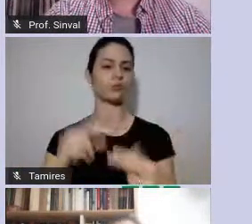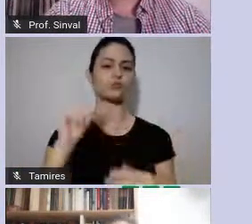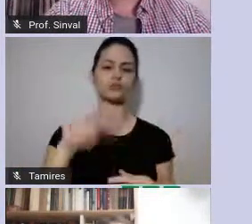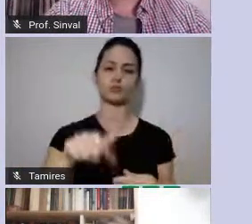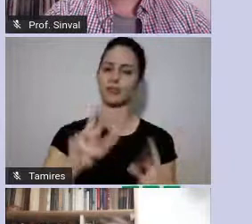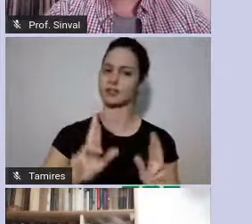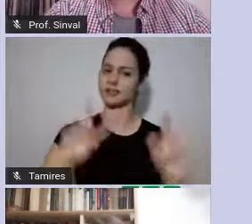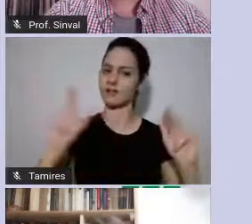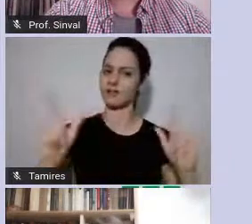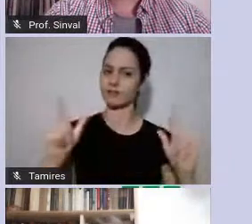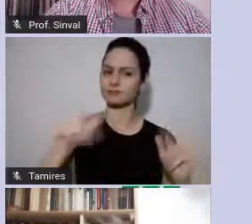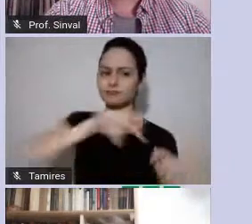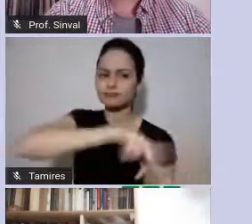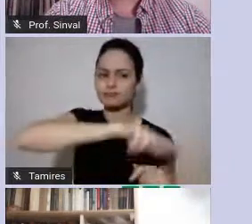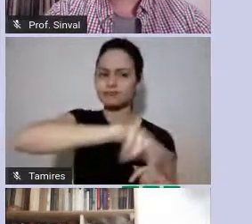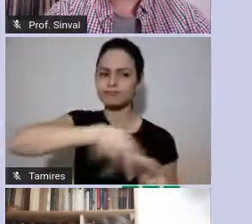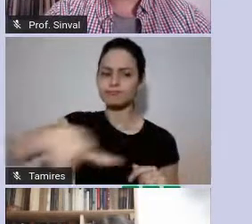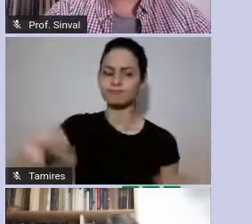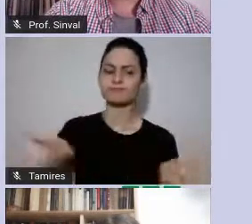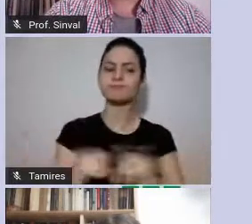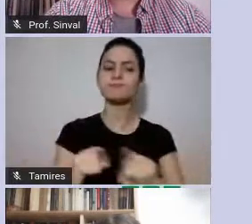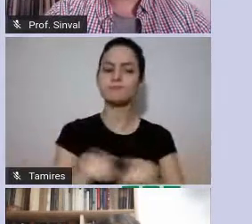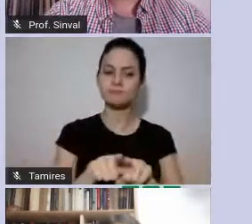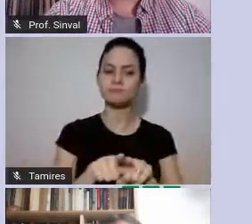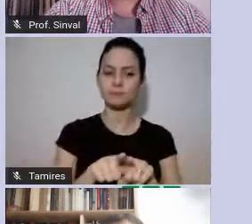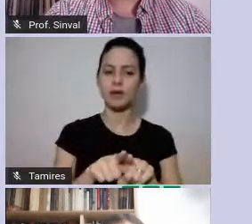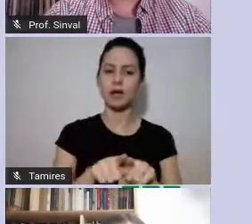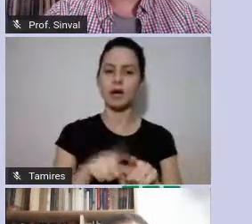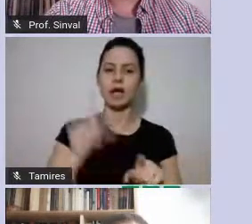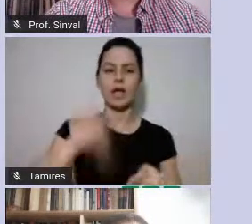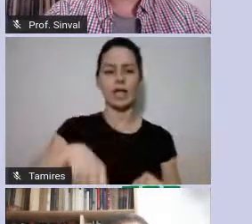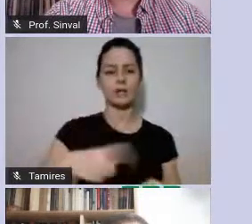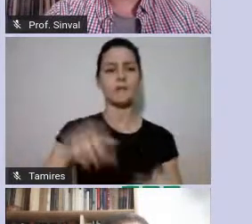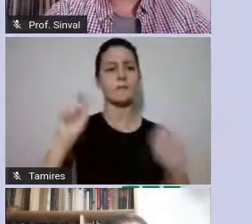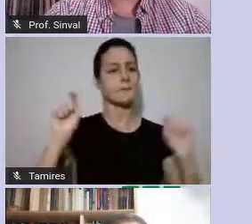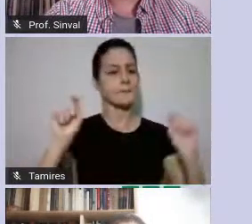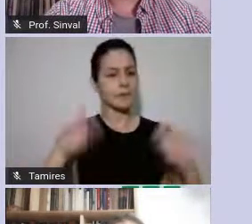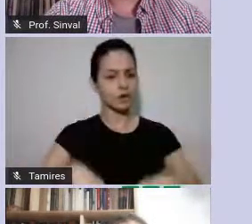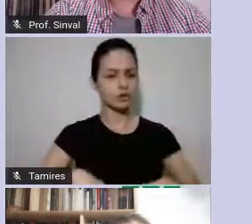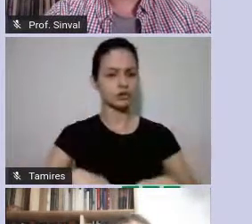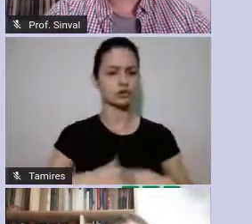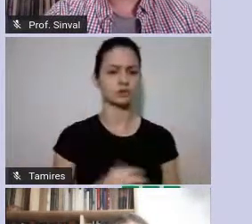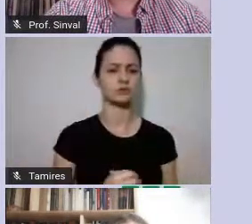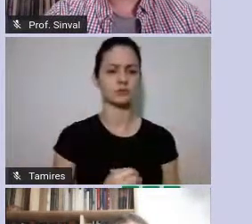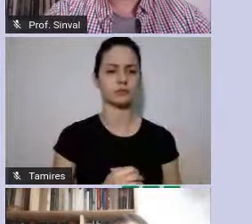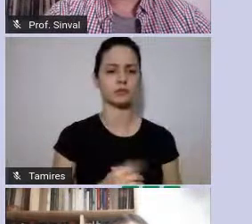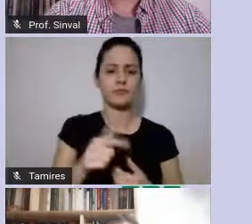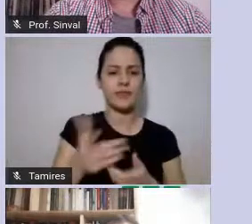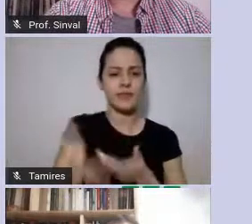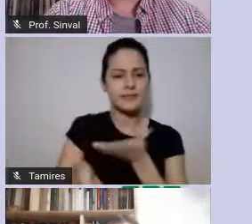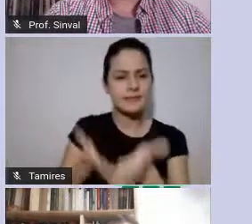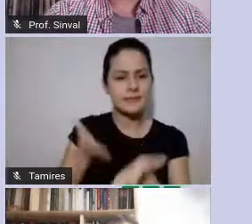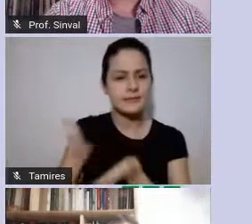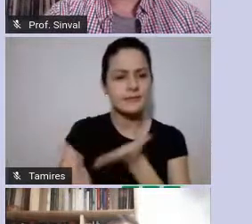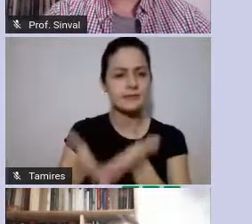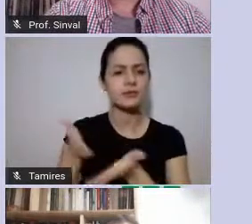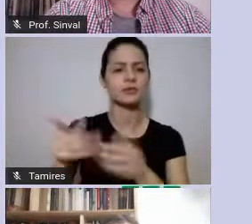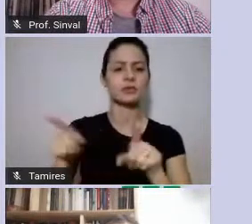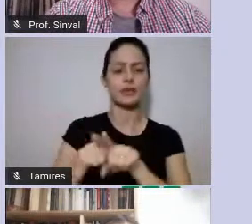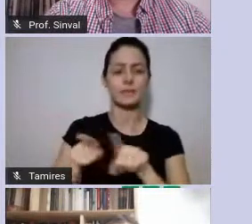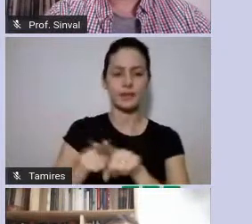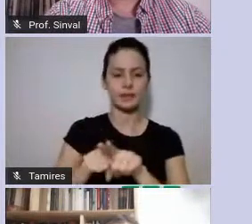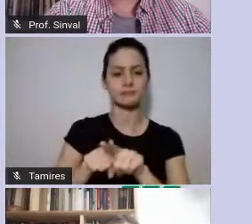órdenes y también de las, del clero secular que fueron trasladándose y dedicándose a